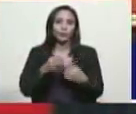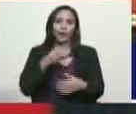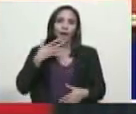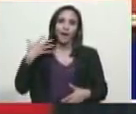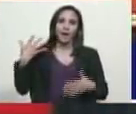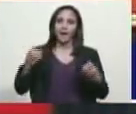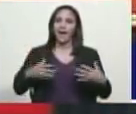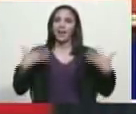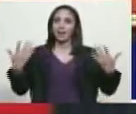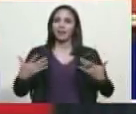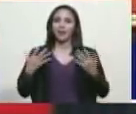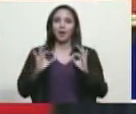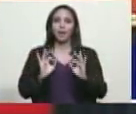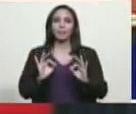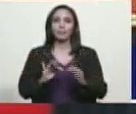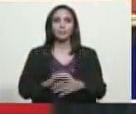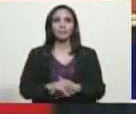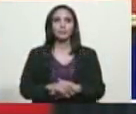especial,